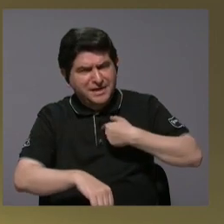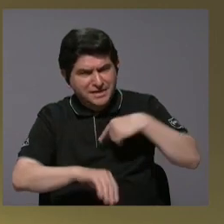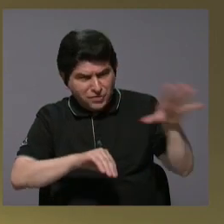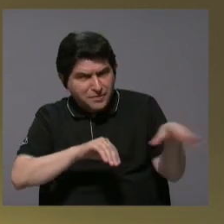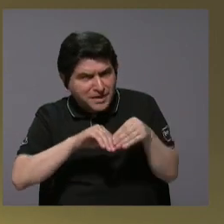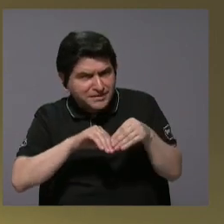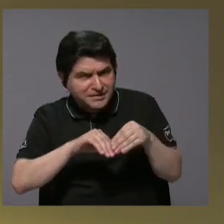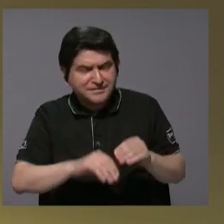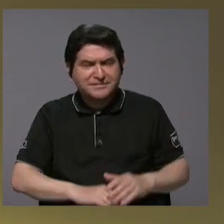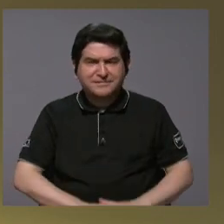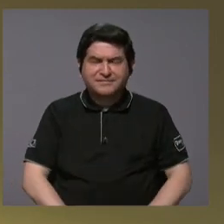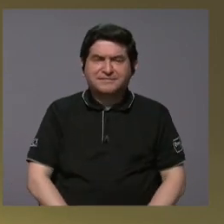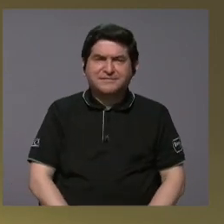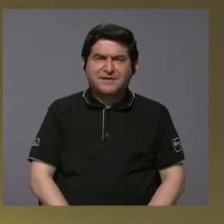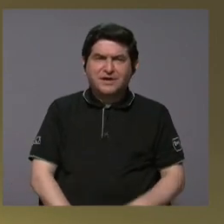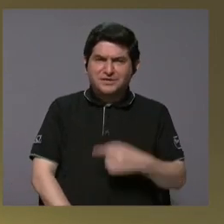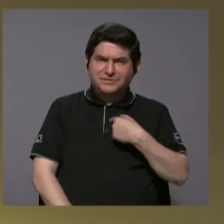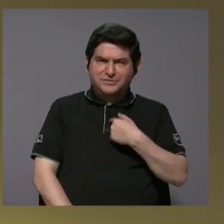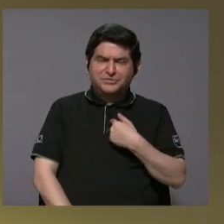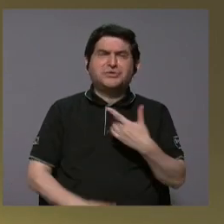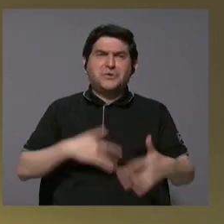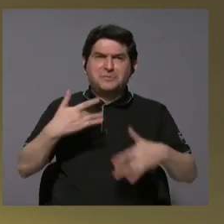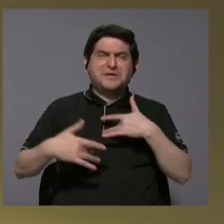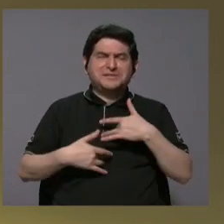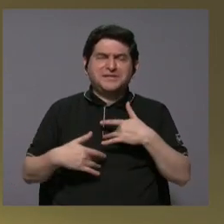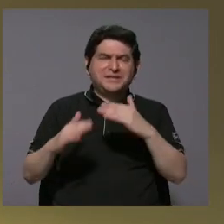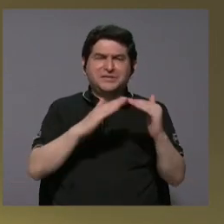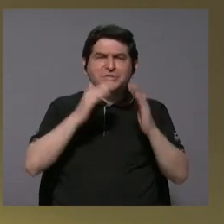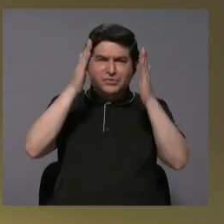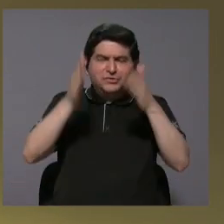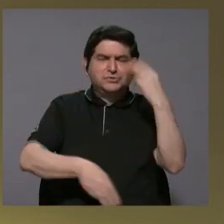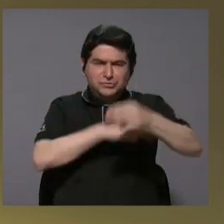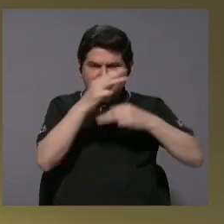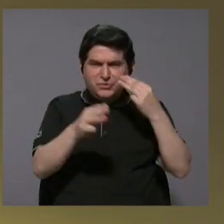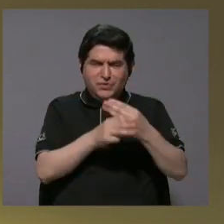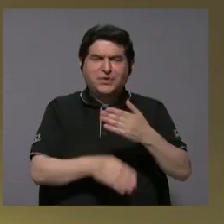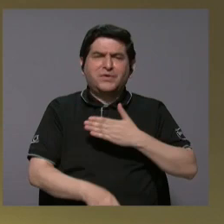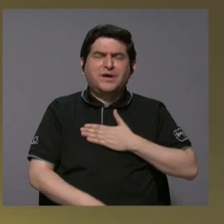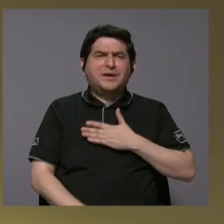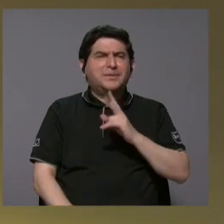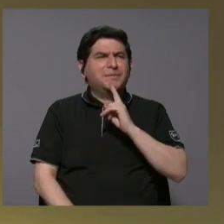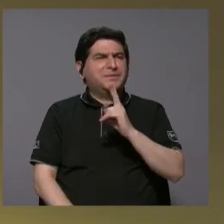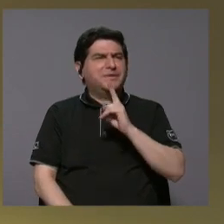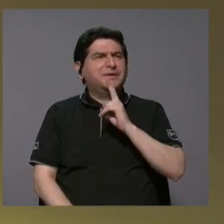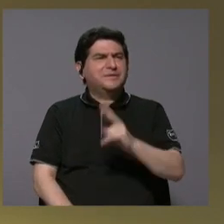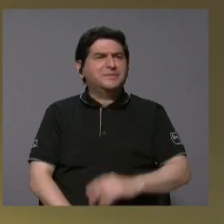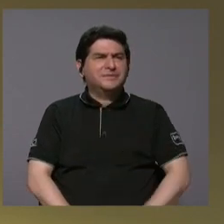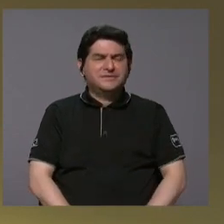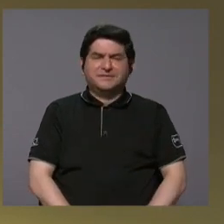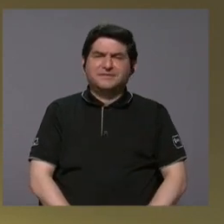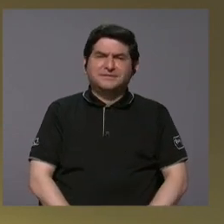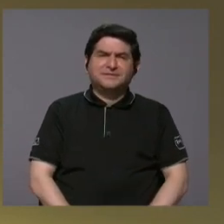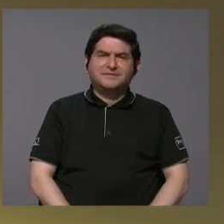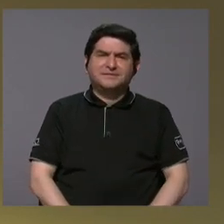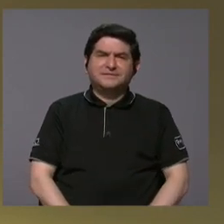me considero por mucho ciudadano del mundo. A mí realmente